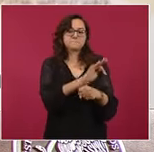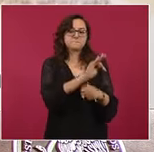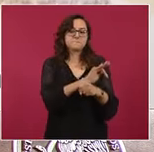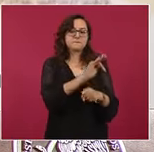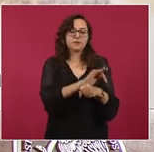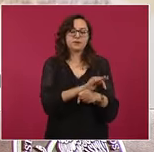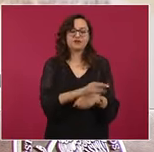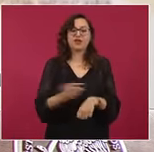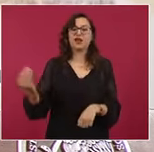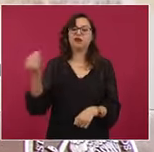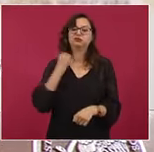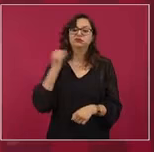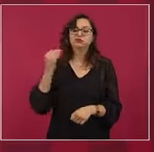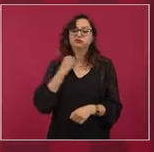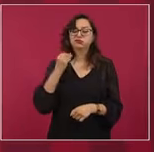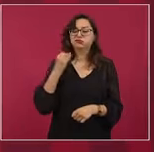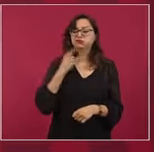despachos de abogados